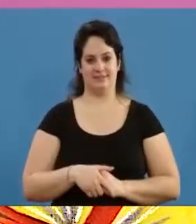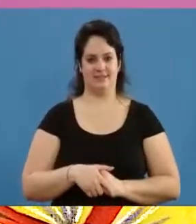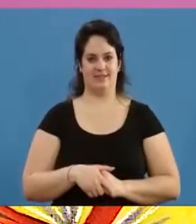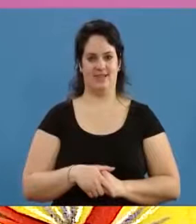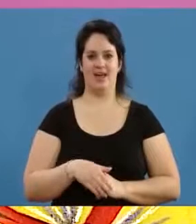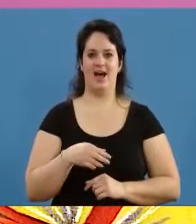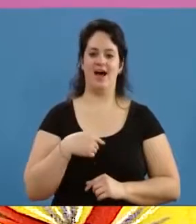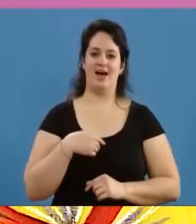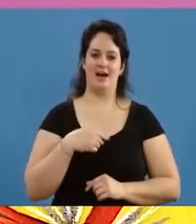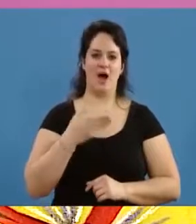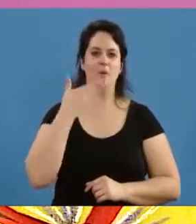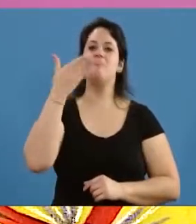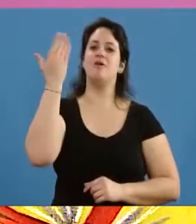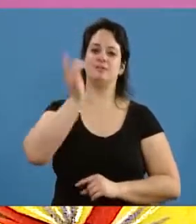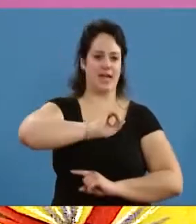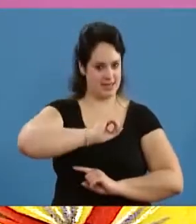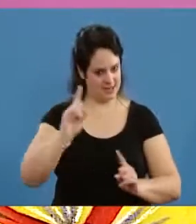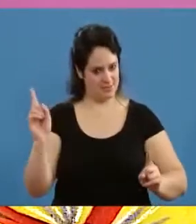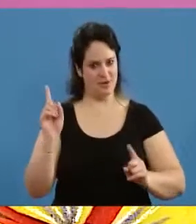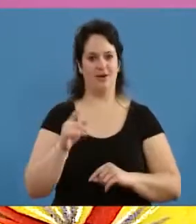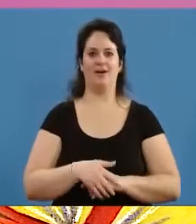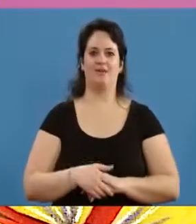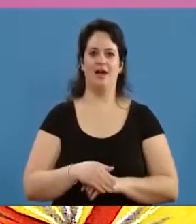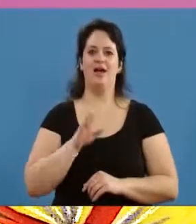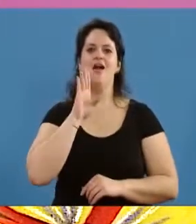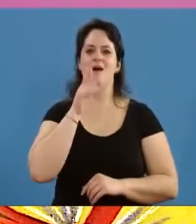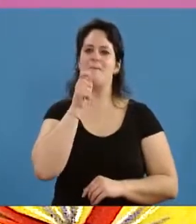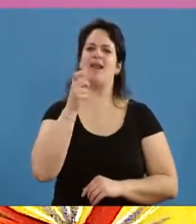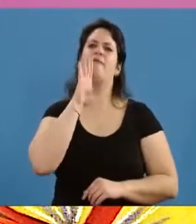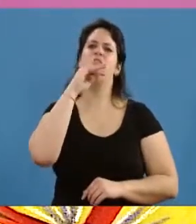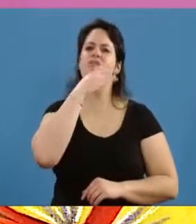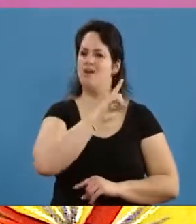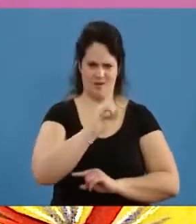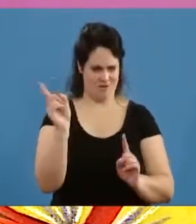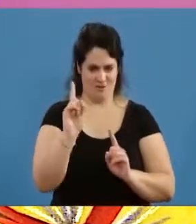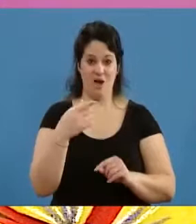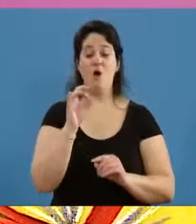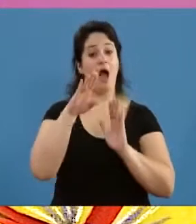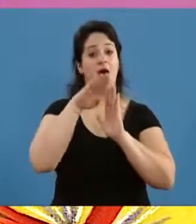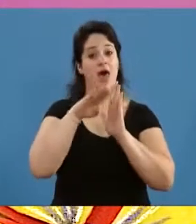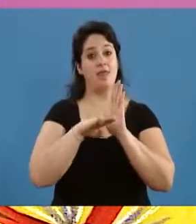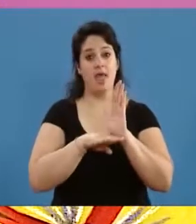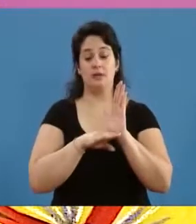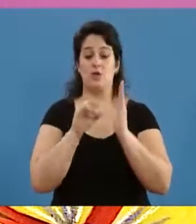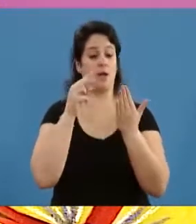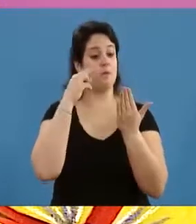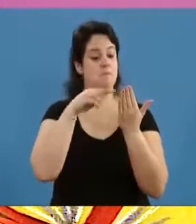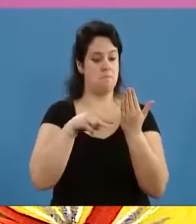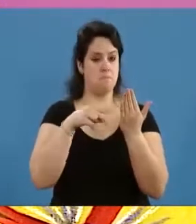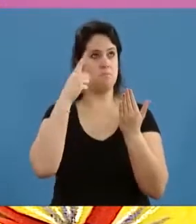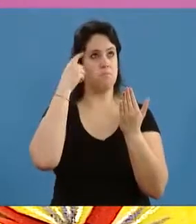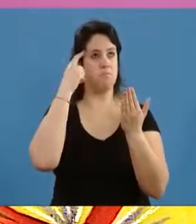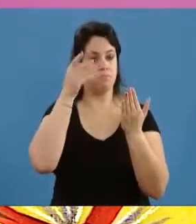una poesía, no es un trabalengua, es un texto para aprender sobre